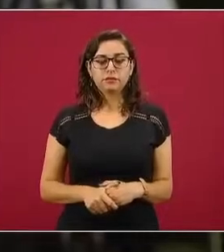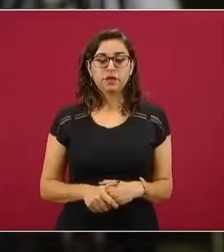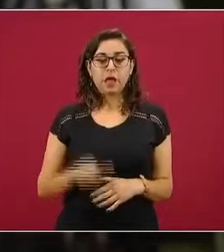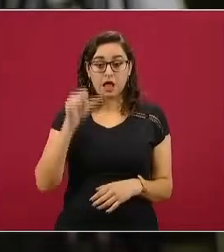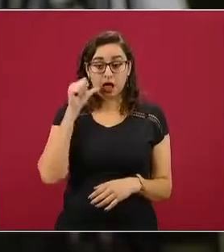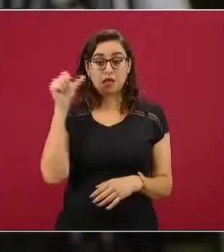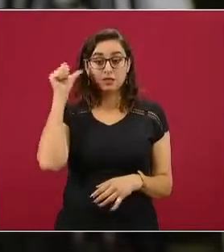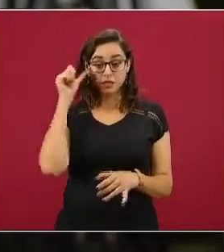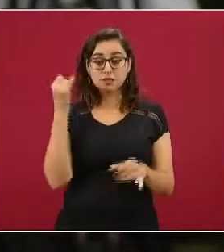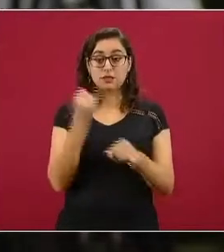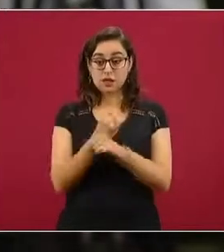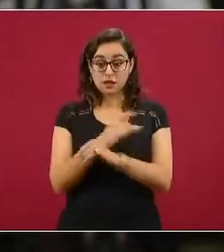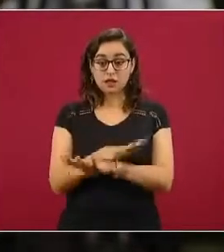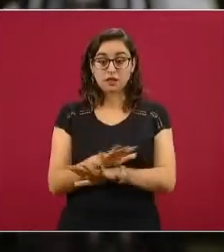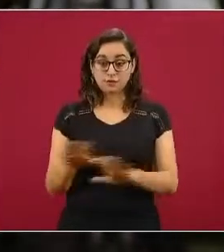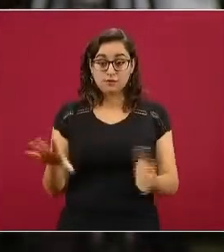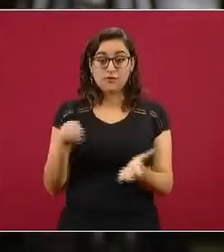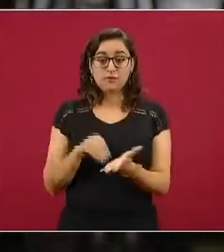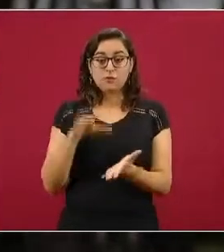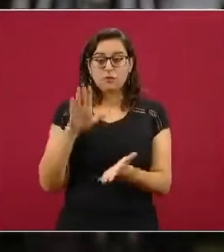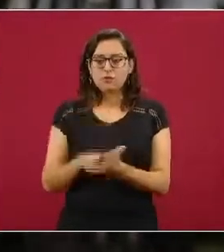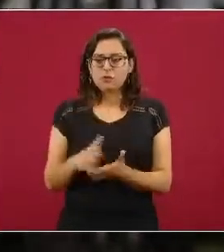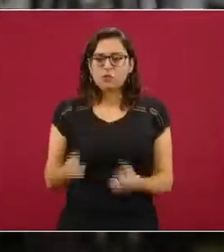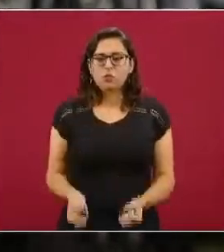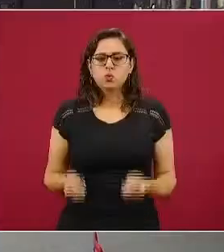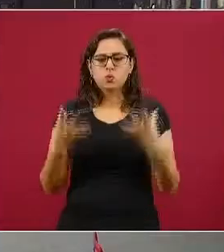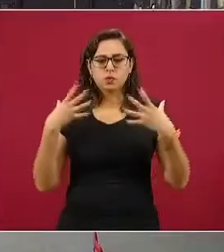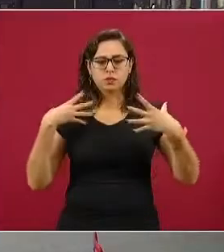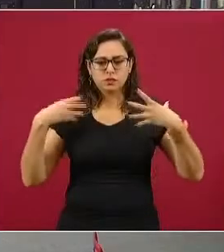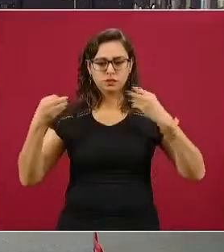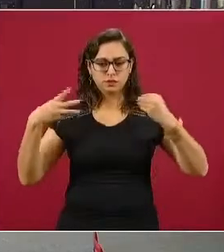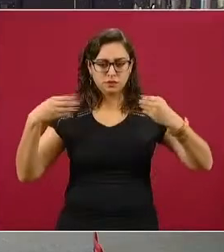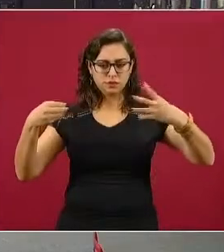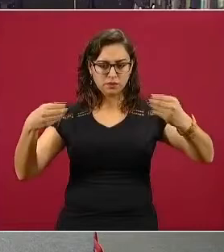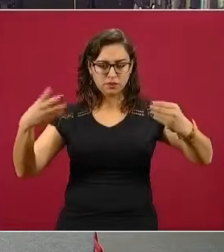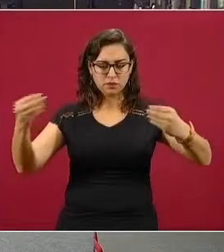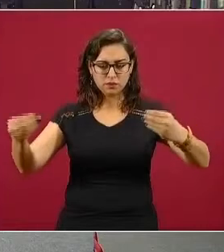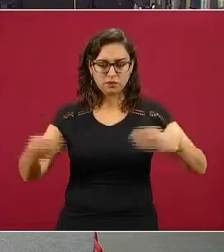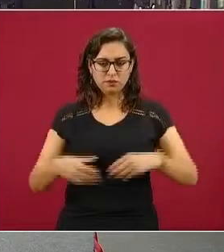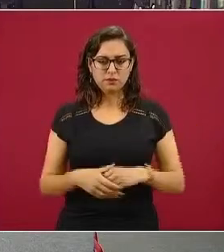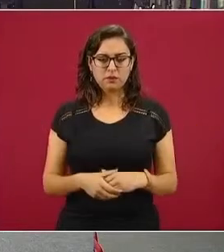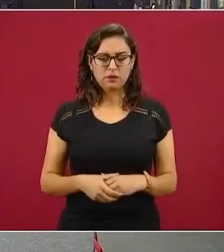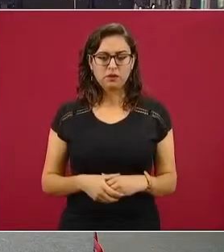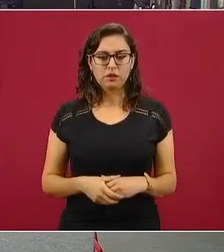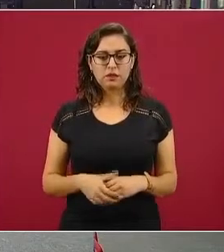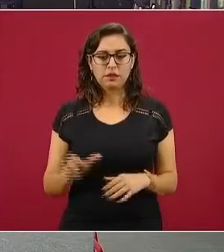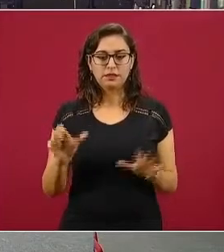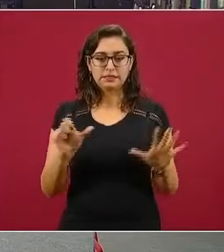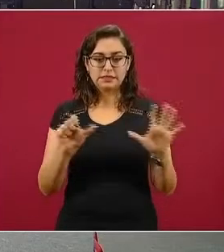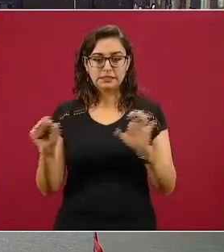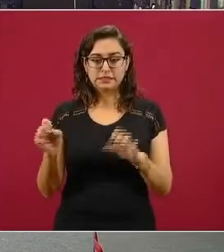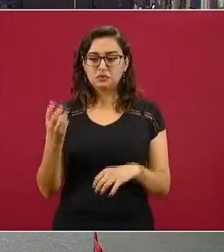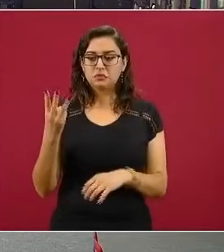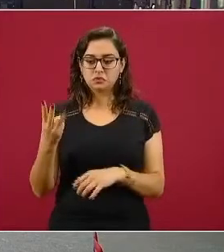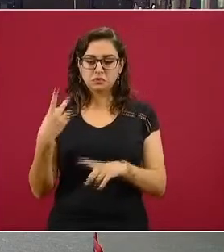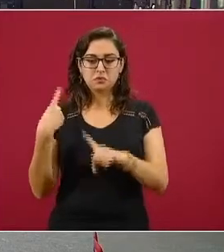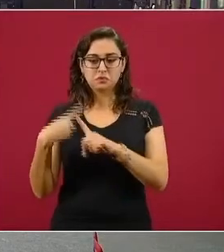día de ayer, con respecto a los contagios, es de 603